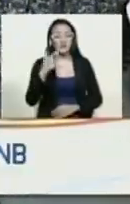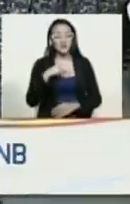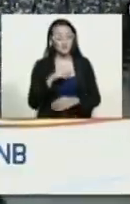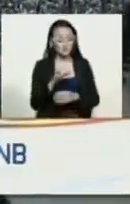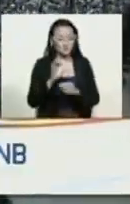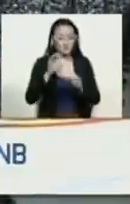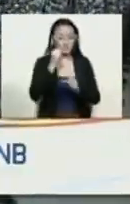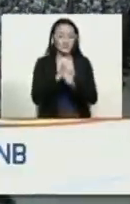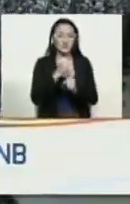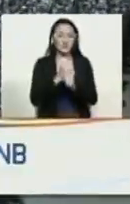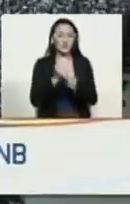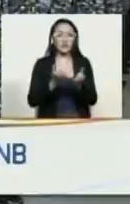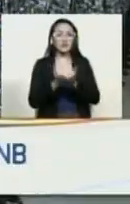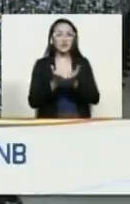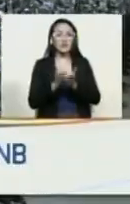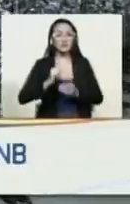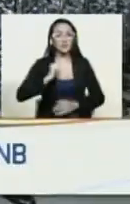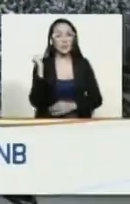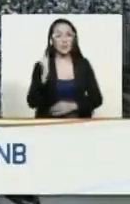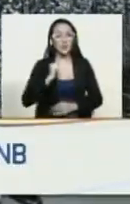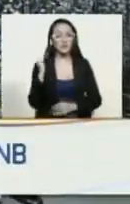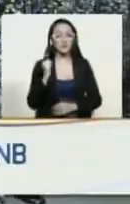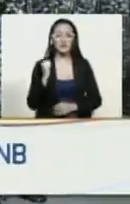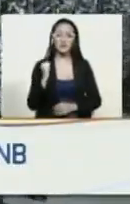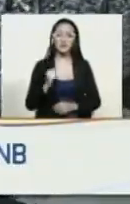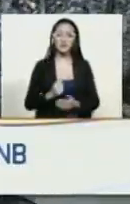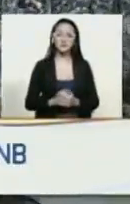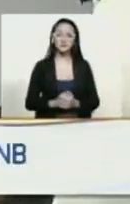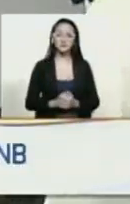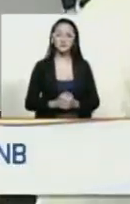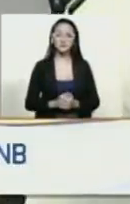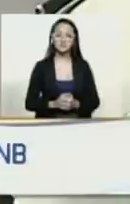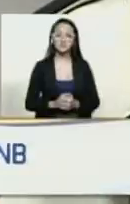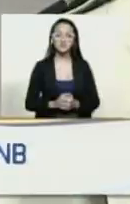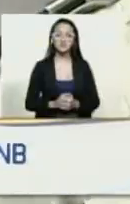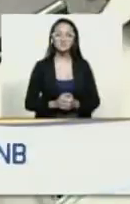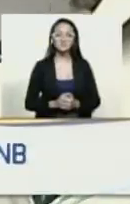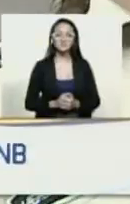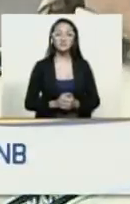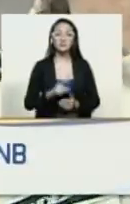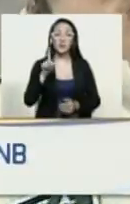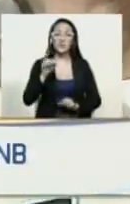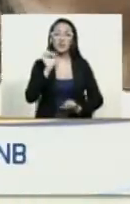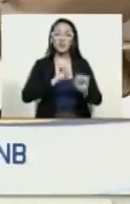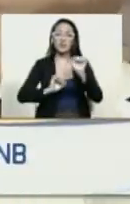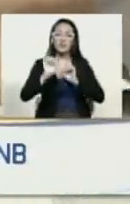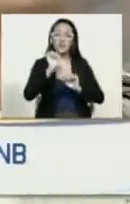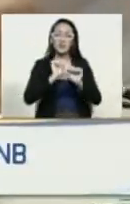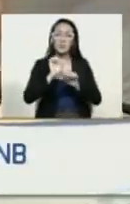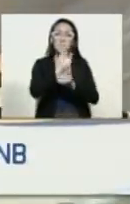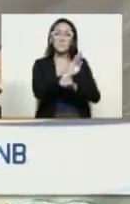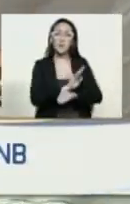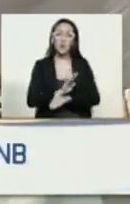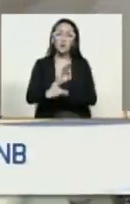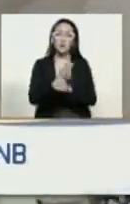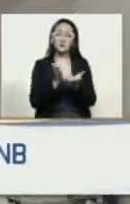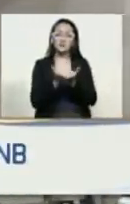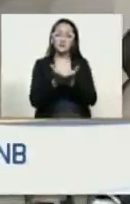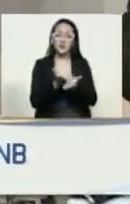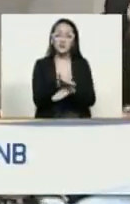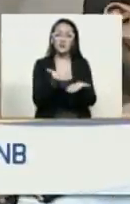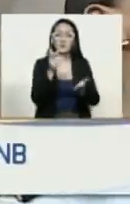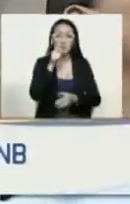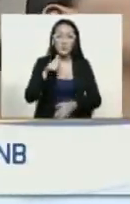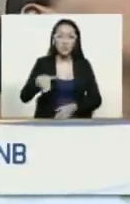funcionarios en servicio de policías, además de defender, proteger y servir a